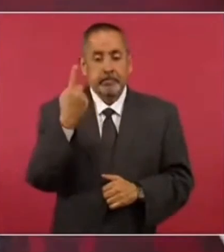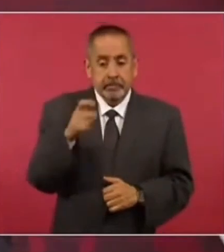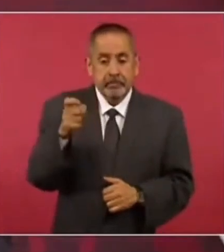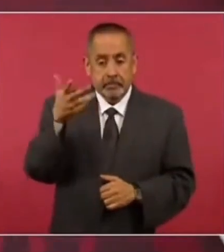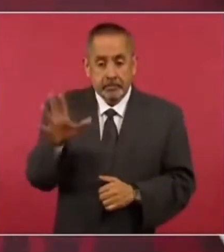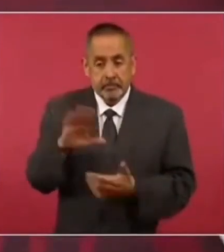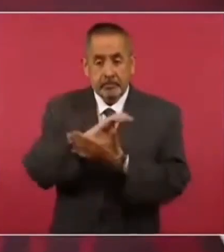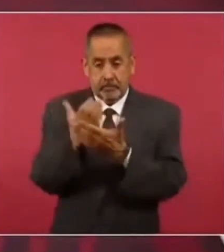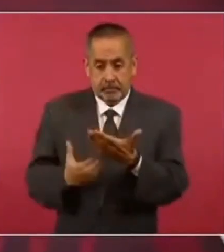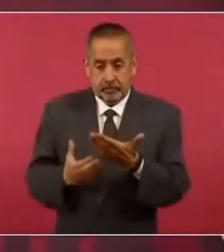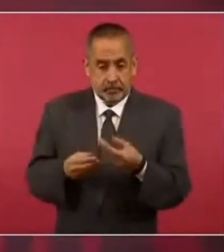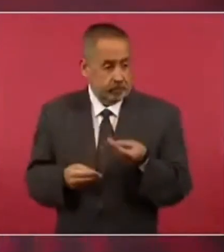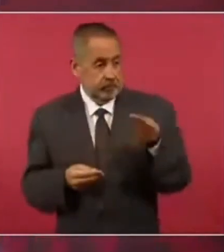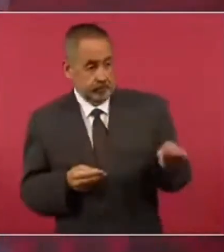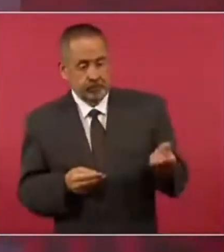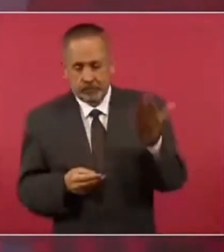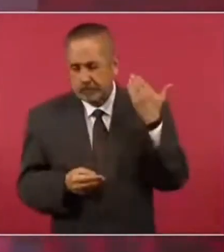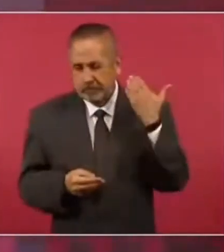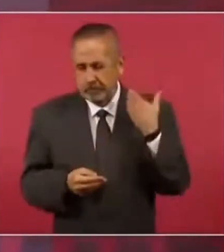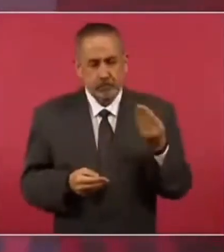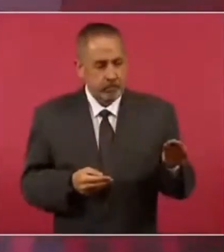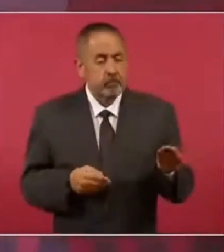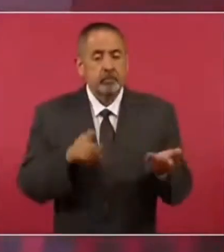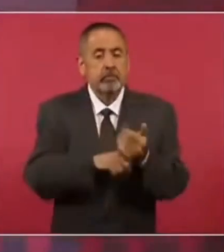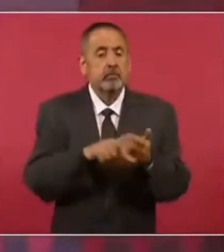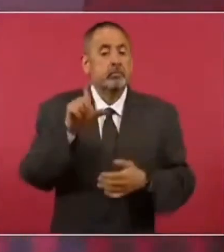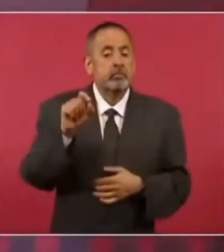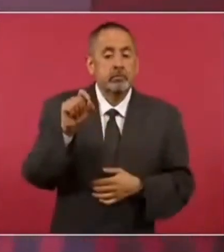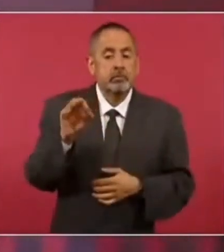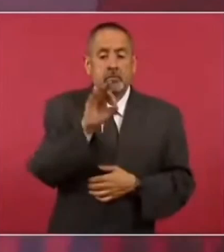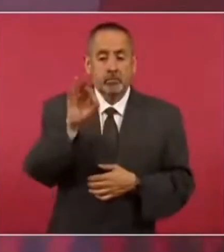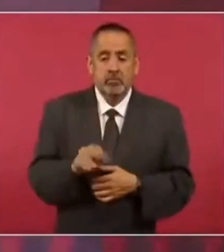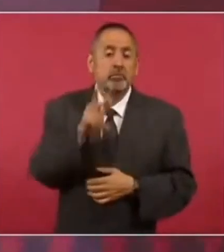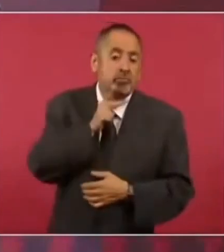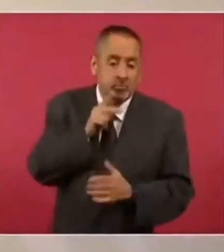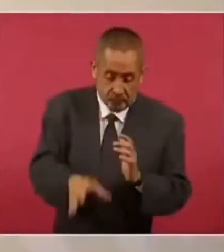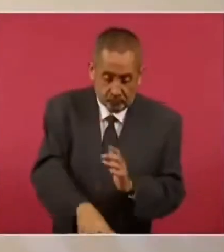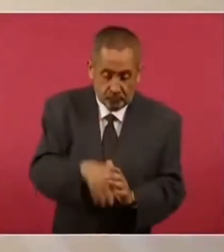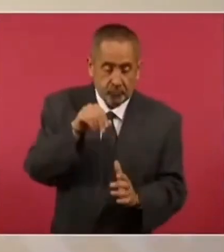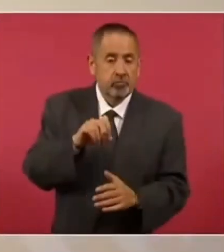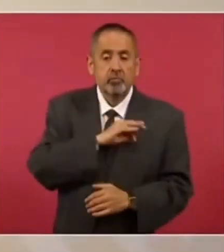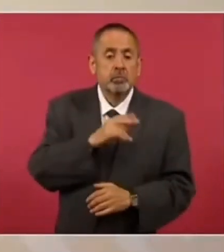contratos tienen el 20% de todo el petróleo de México.